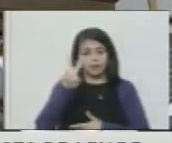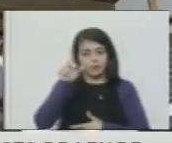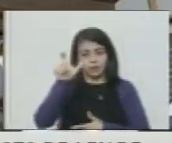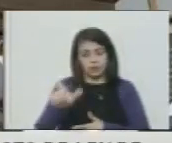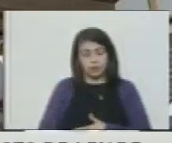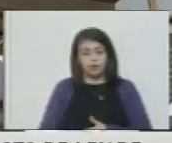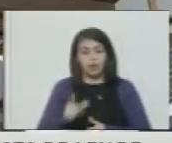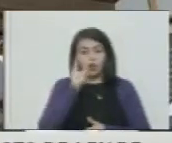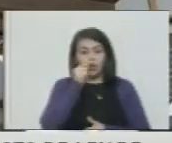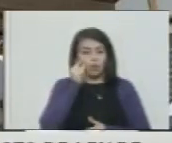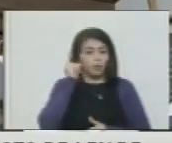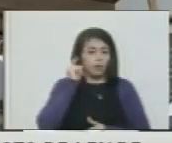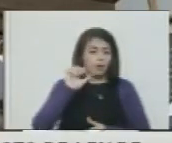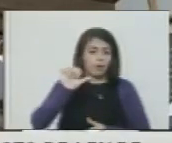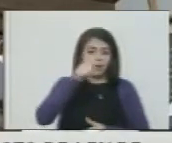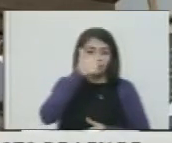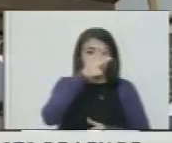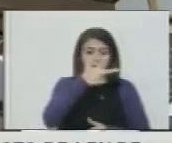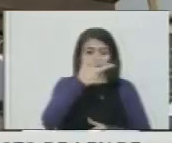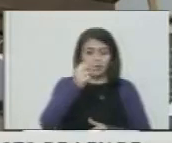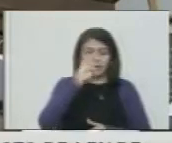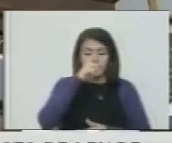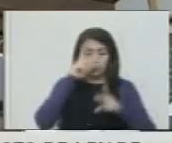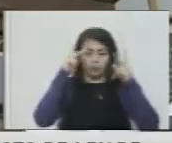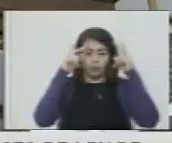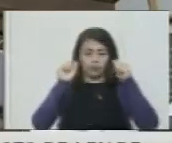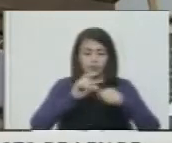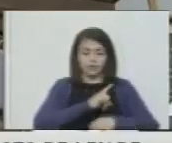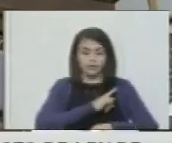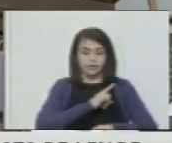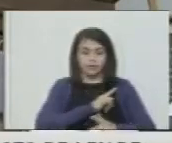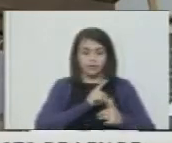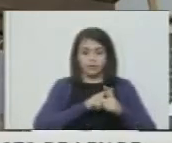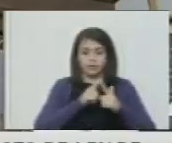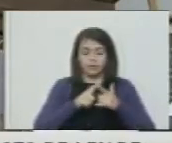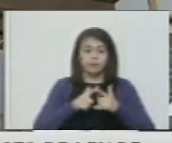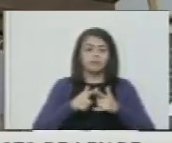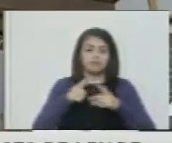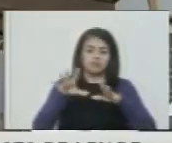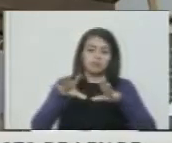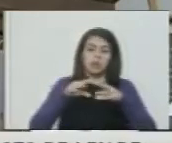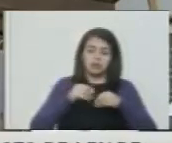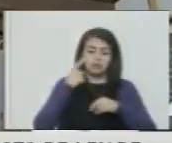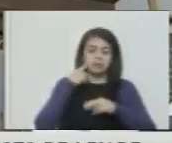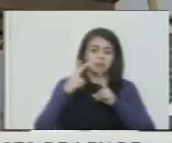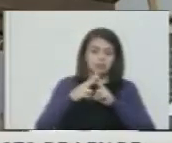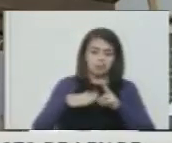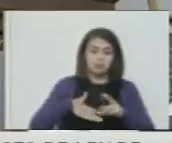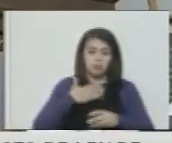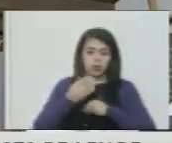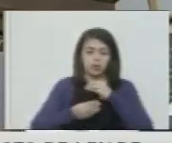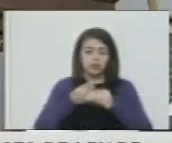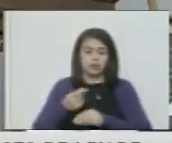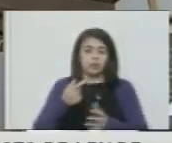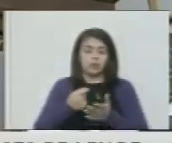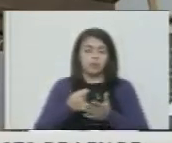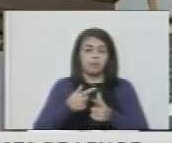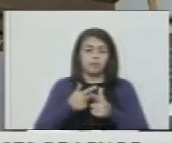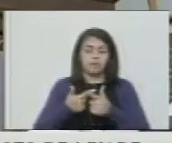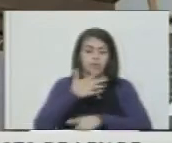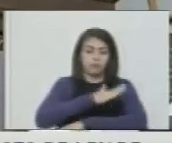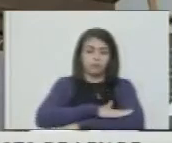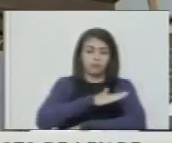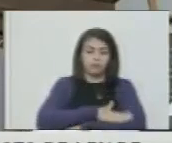ser venezolano o venezolana mayor de 30 años, profesional universitario de reconocida competencia y solvencia